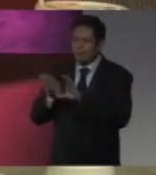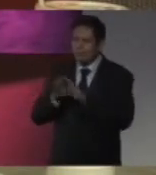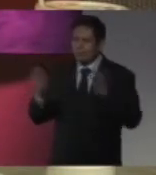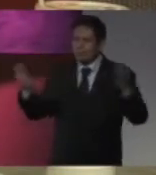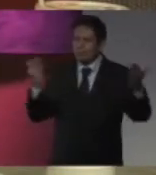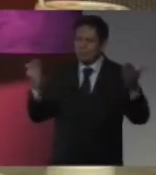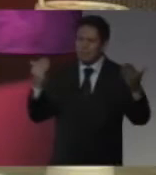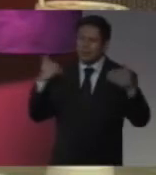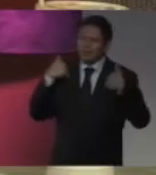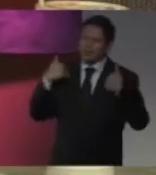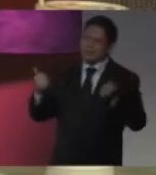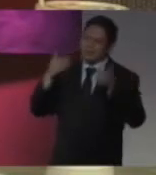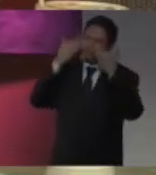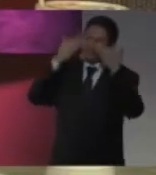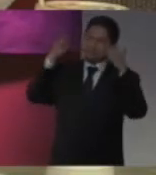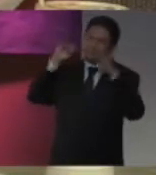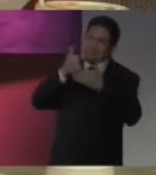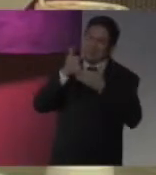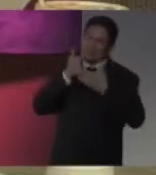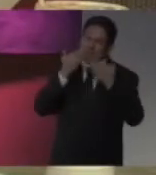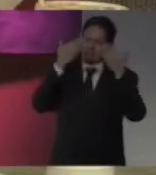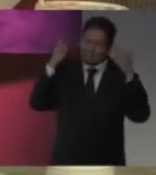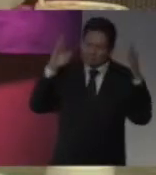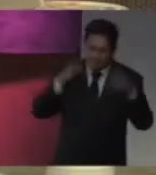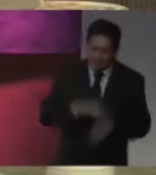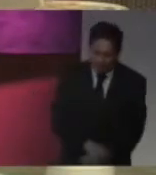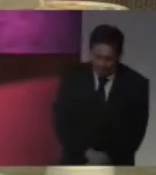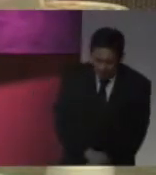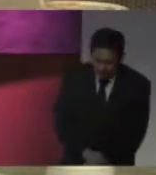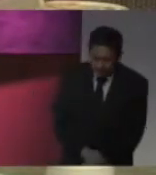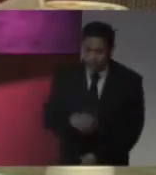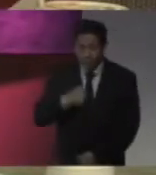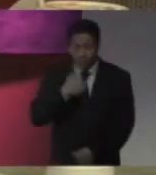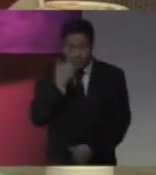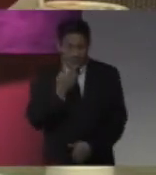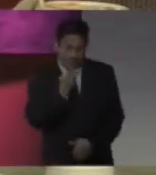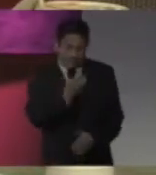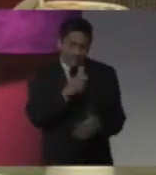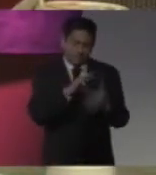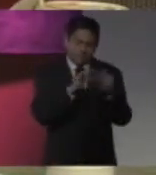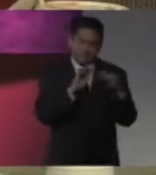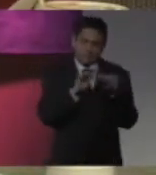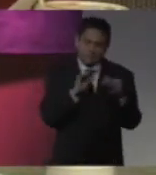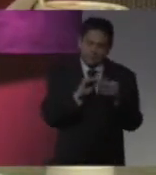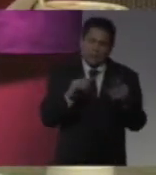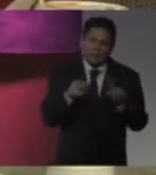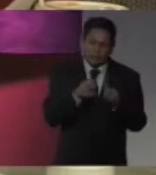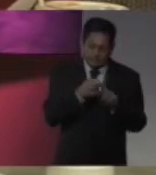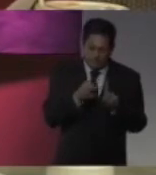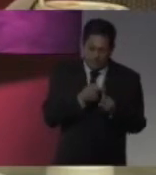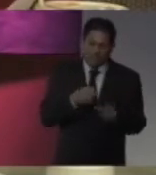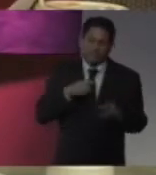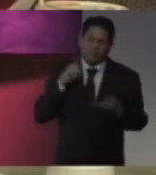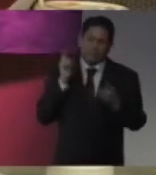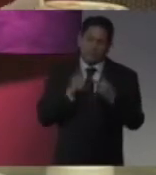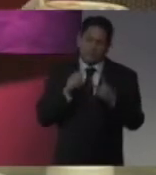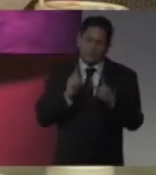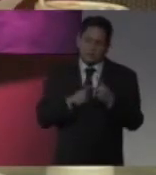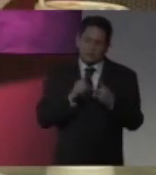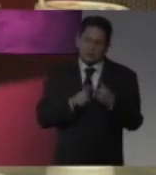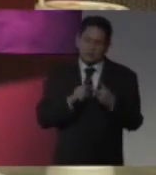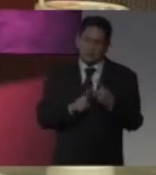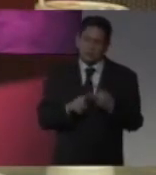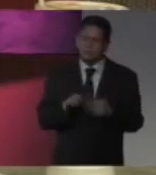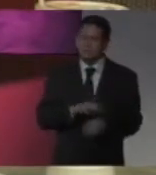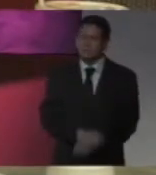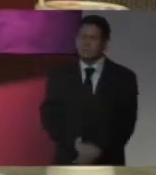contraste. Entonces, quería decir eso en primera, y en segunda, dialogar un poquito con